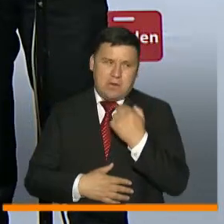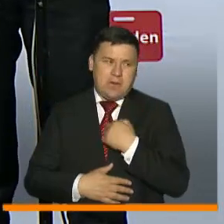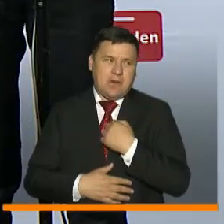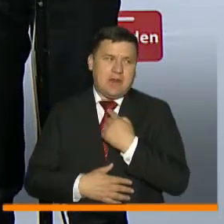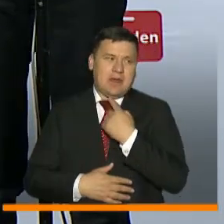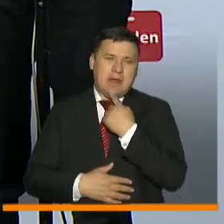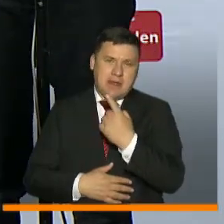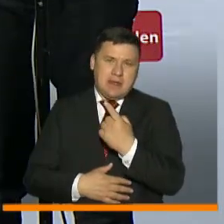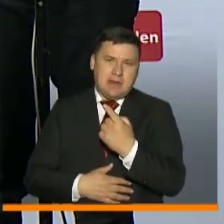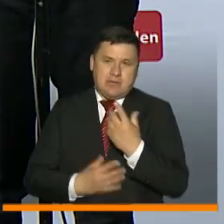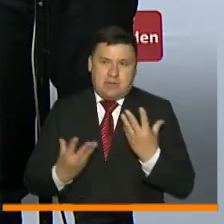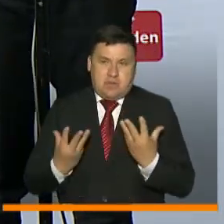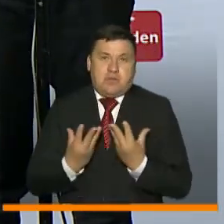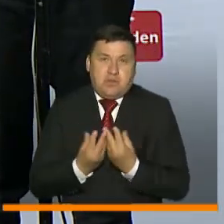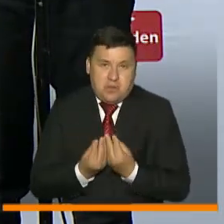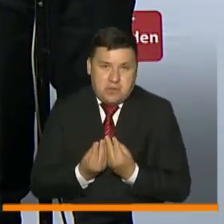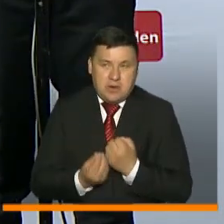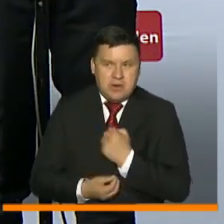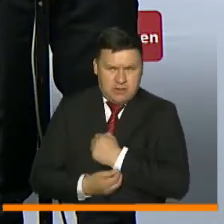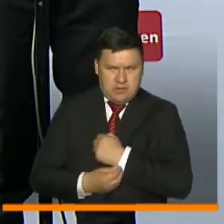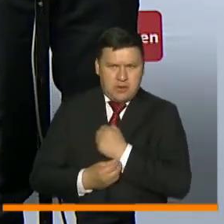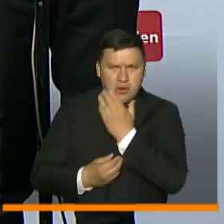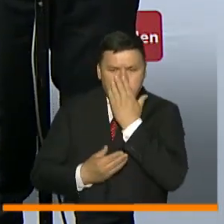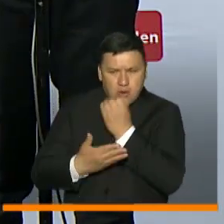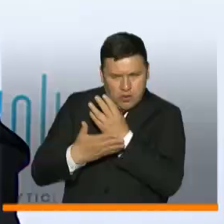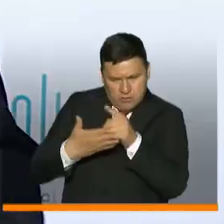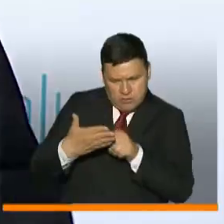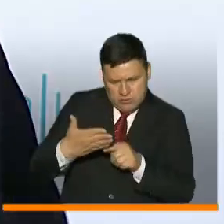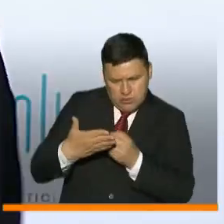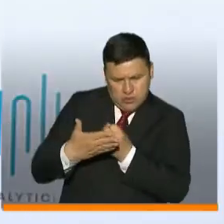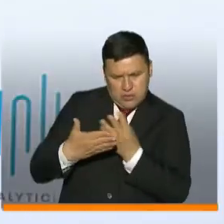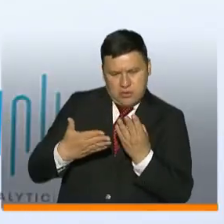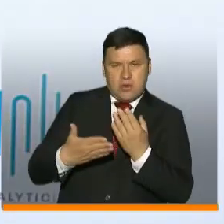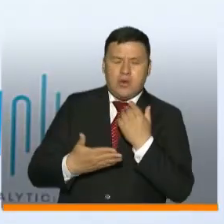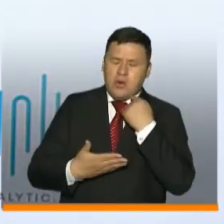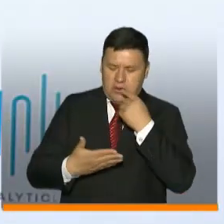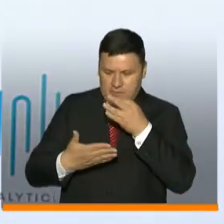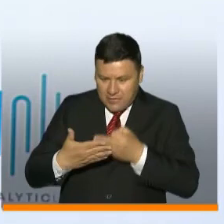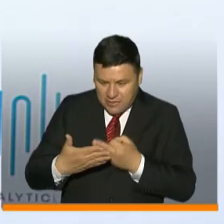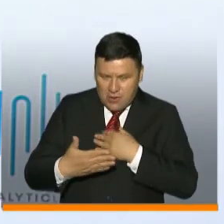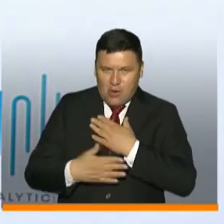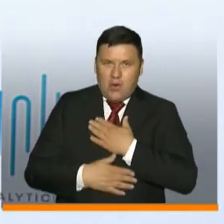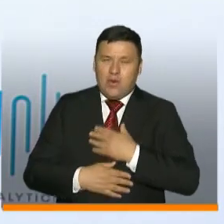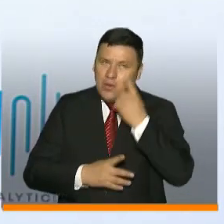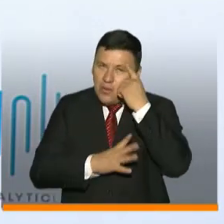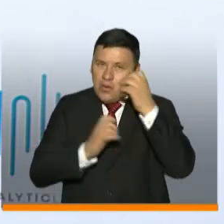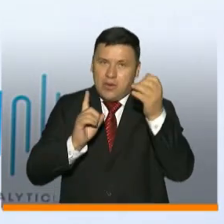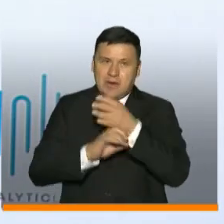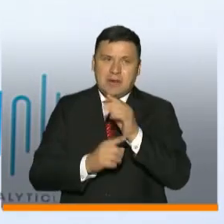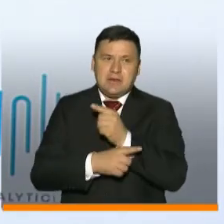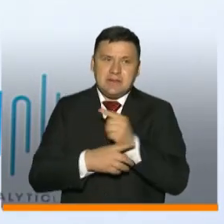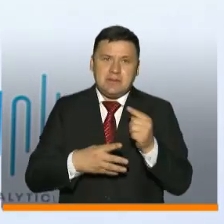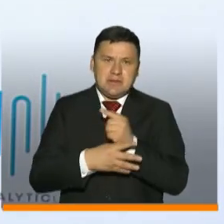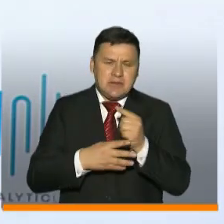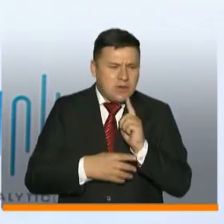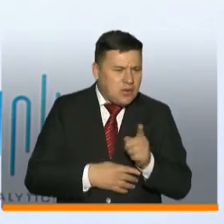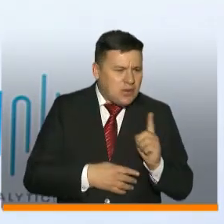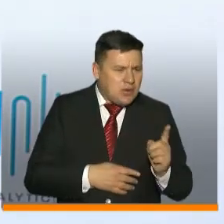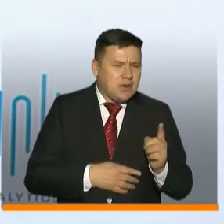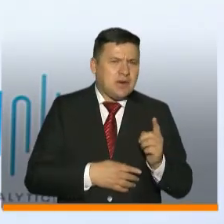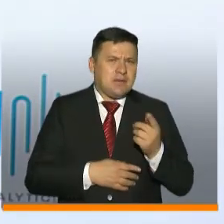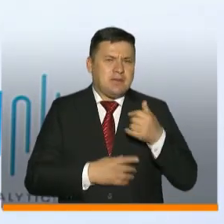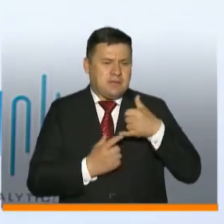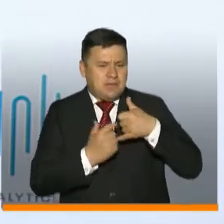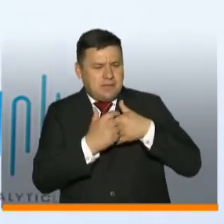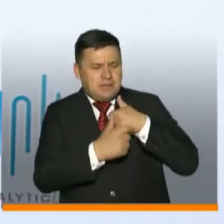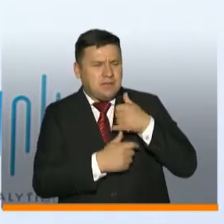escribo al equipo, le digo, más a favor y me revisen la cifra, porque todavía me parece un sueño cuando semana a semana contábamos en cada